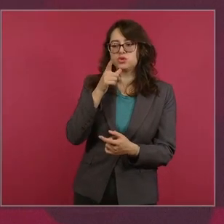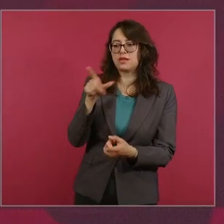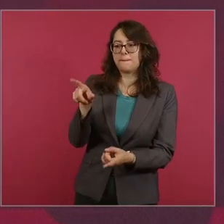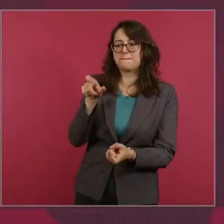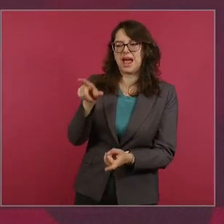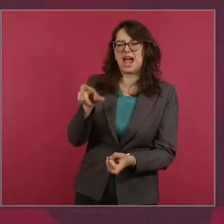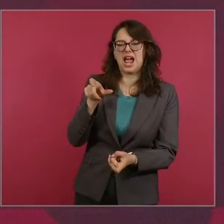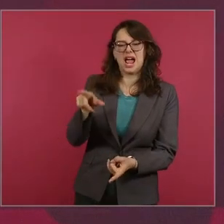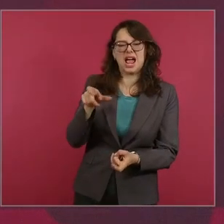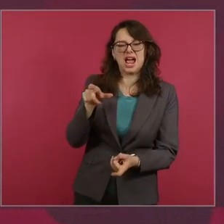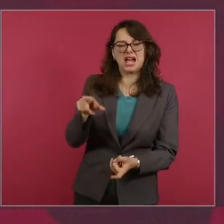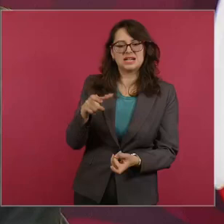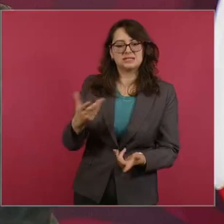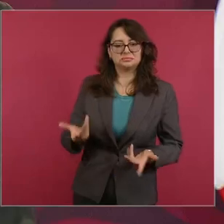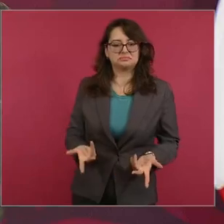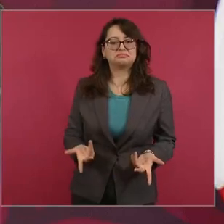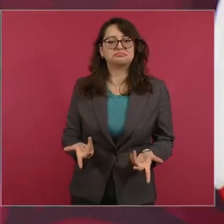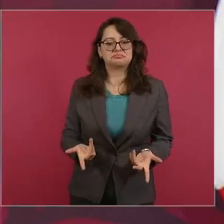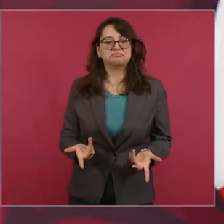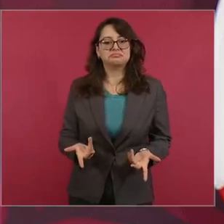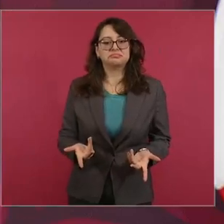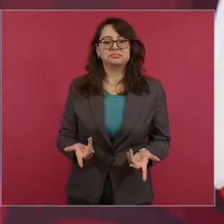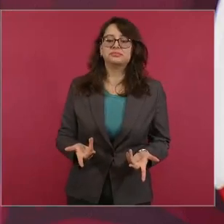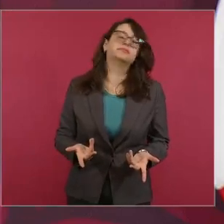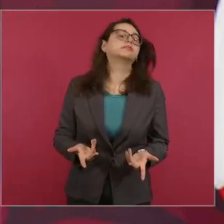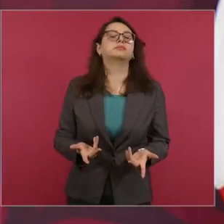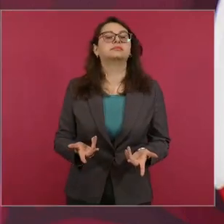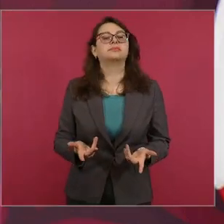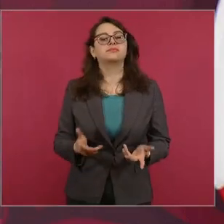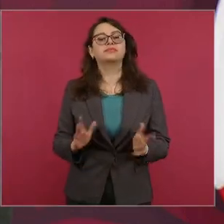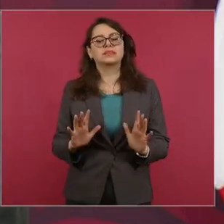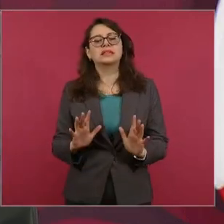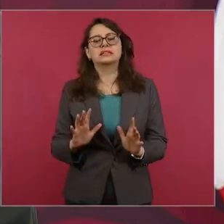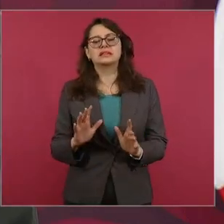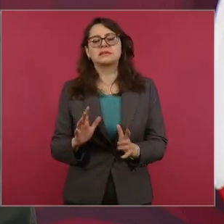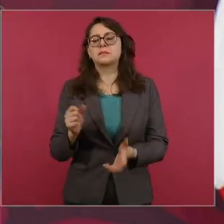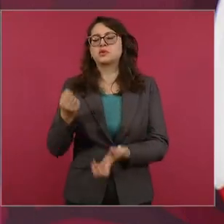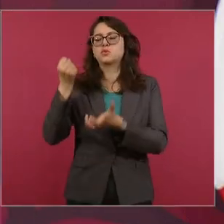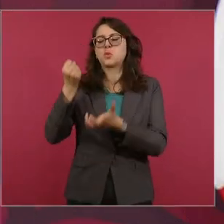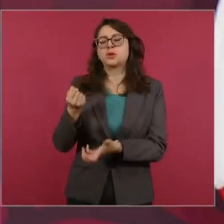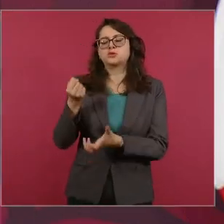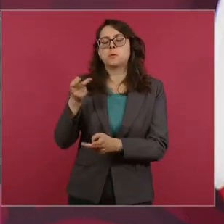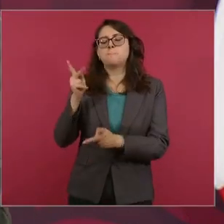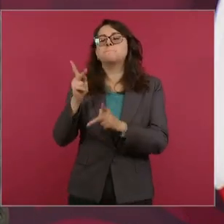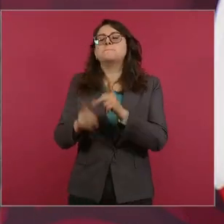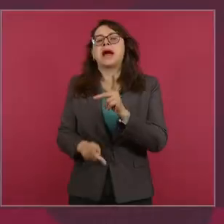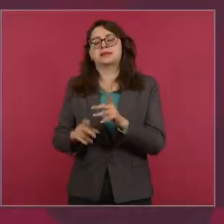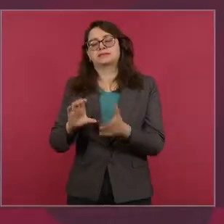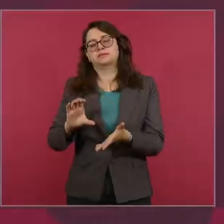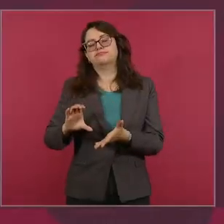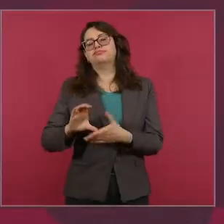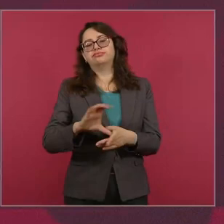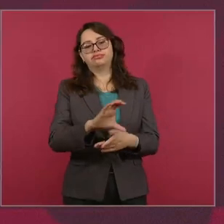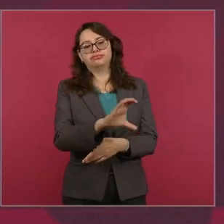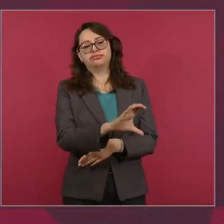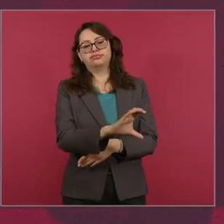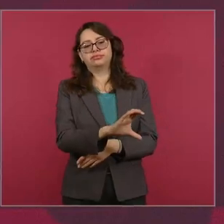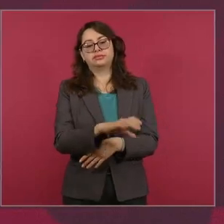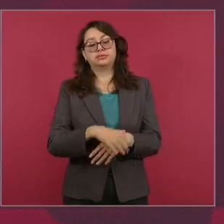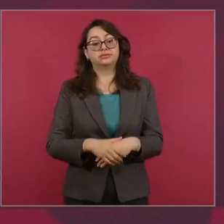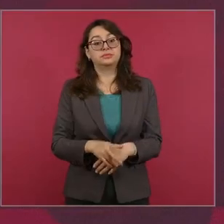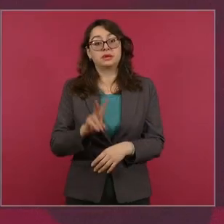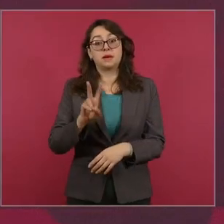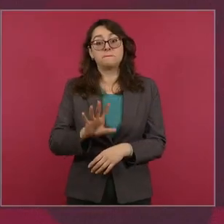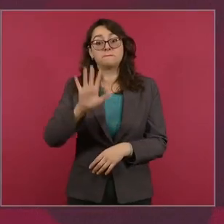de manera directa. También tenían algo porque eran como pulpos,